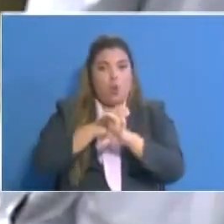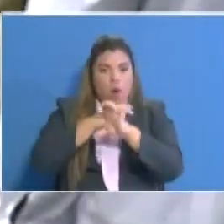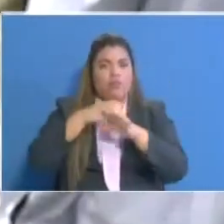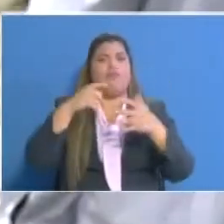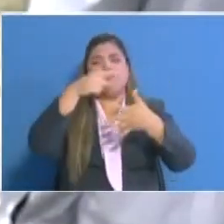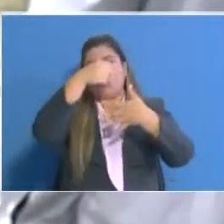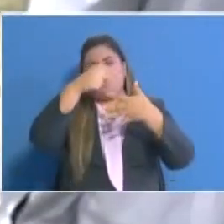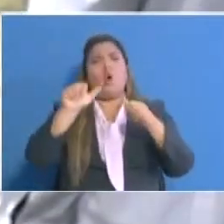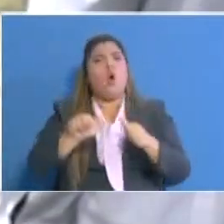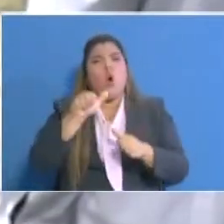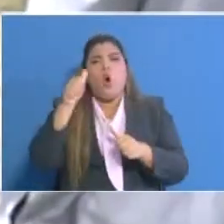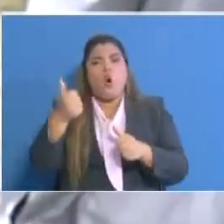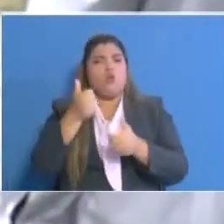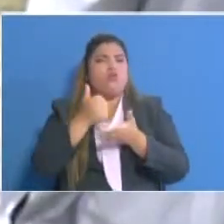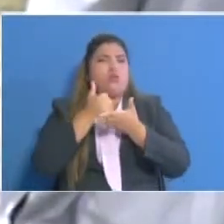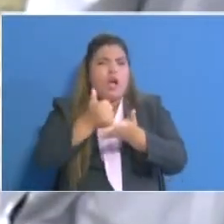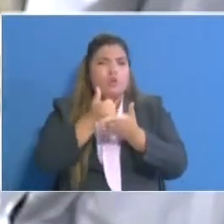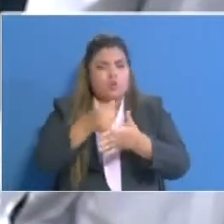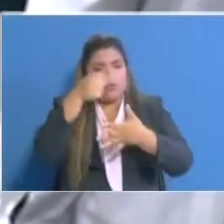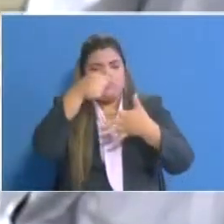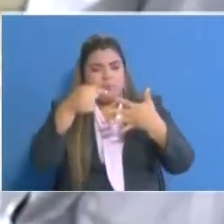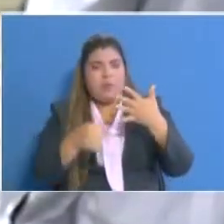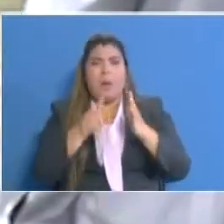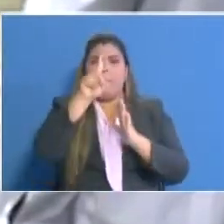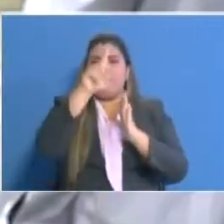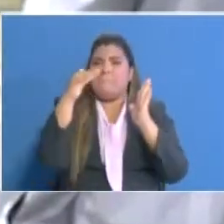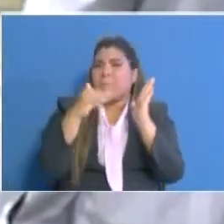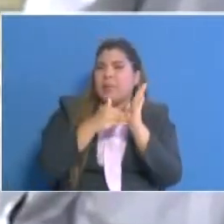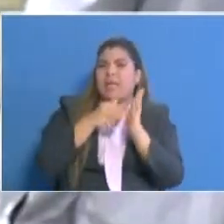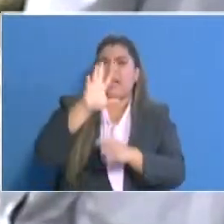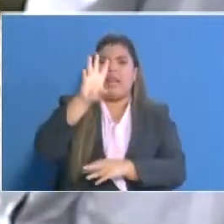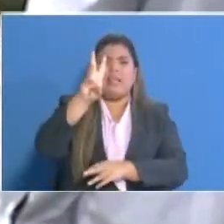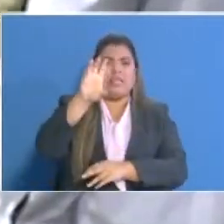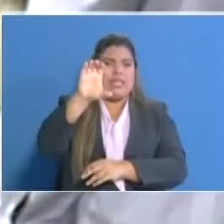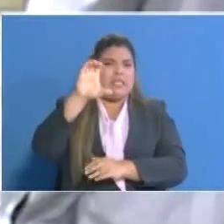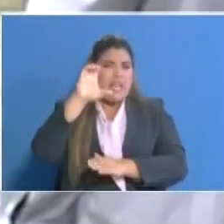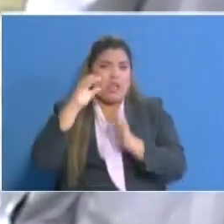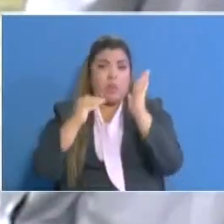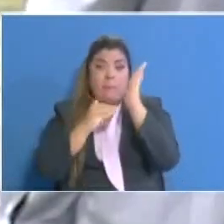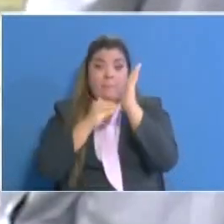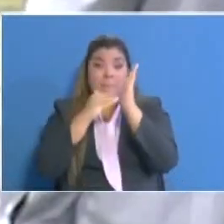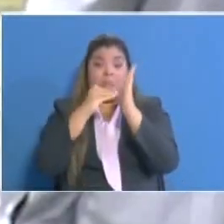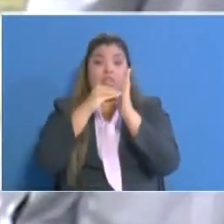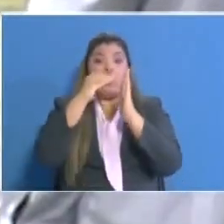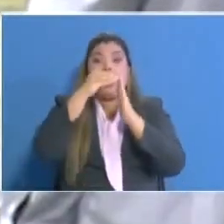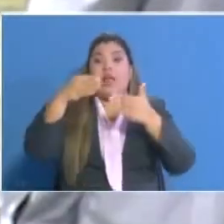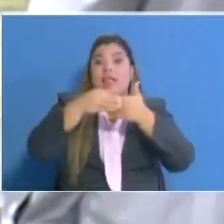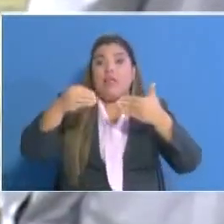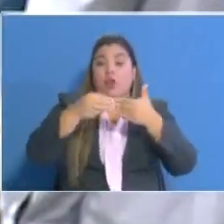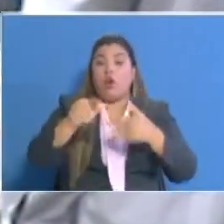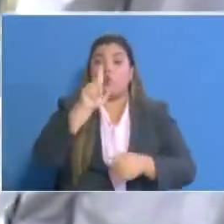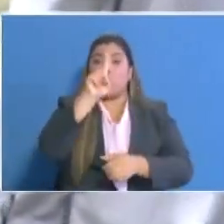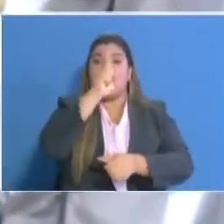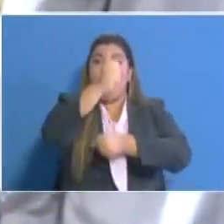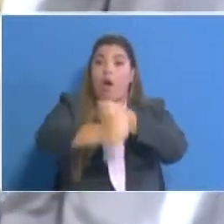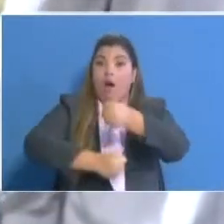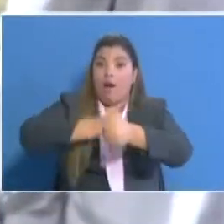acumulan arriba de 1.600 millones de dólares al año.